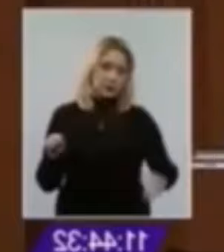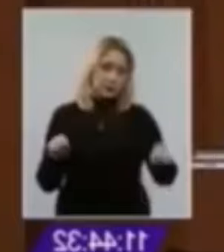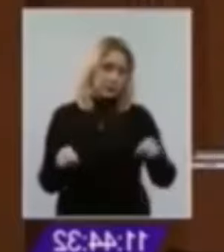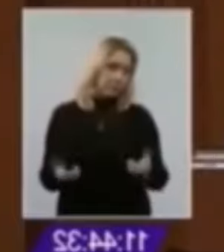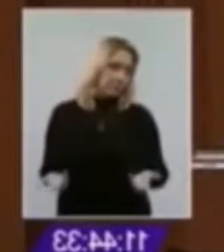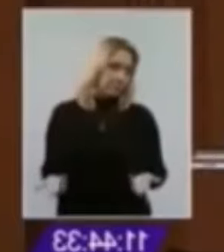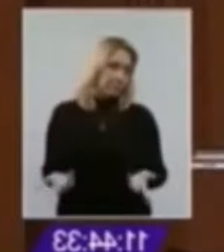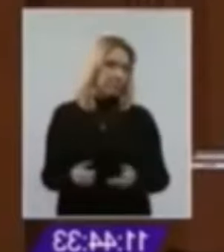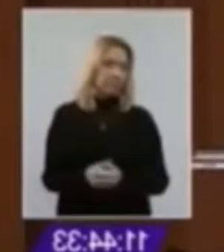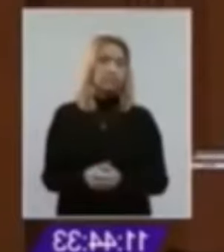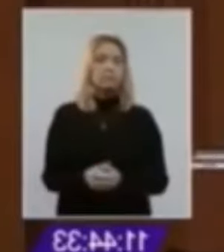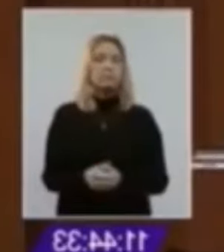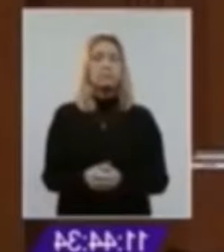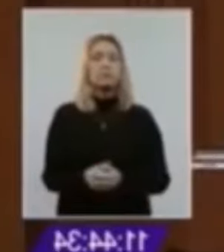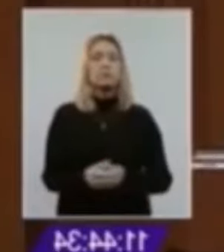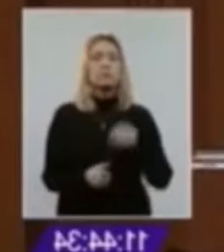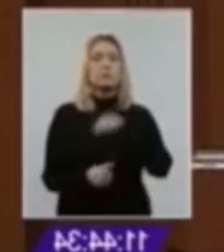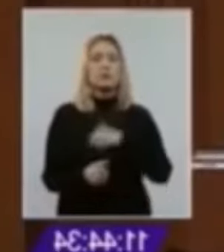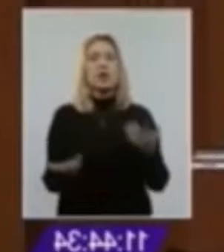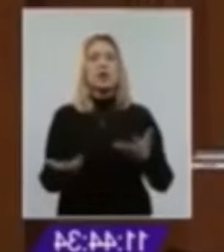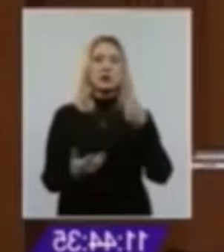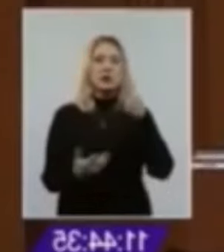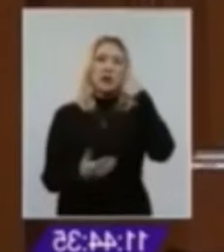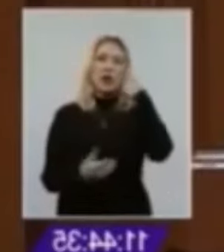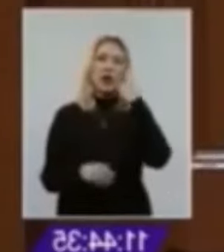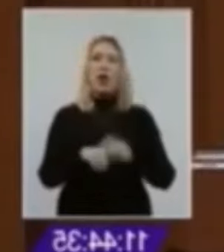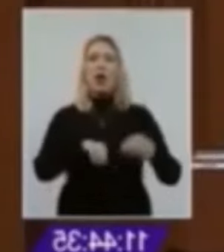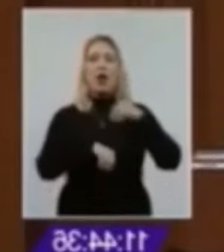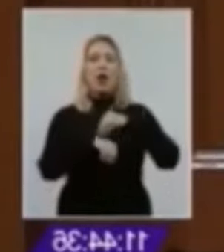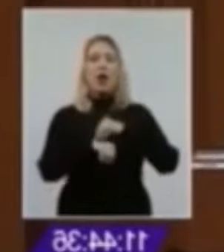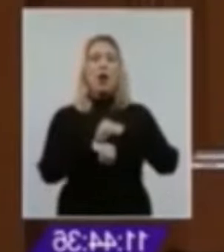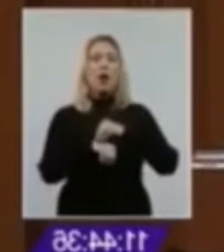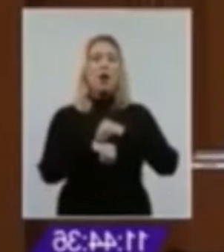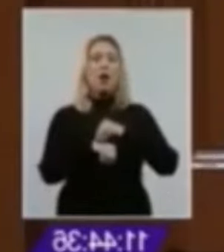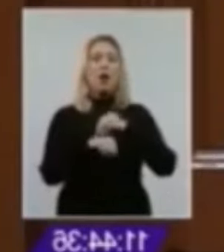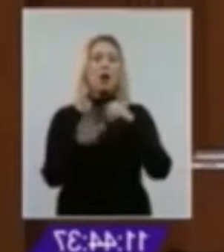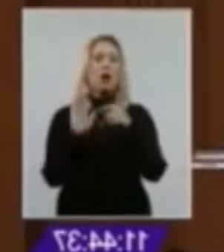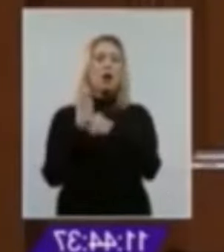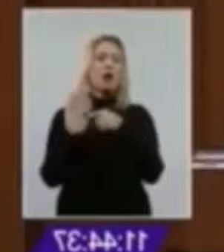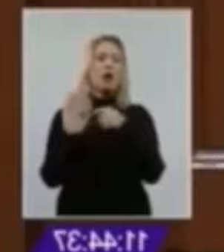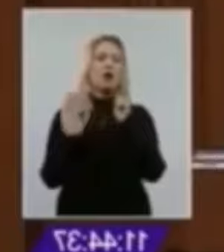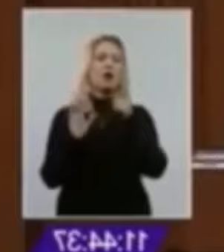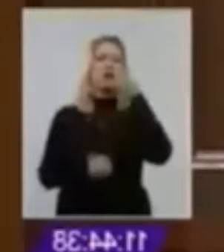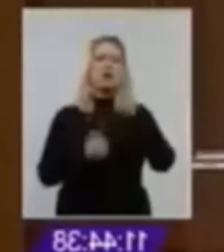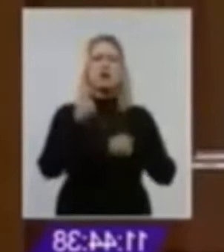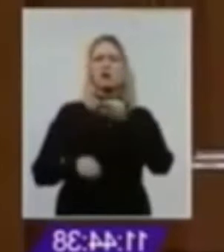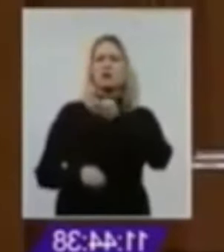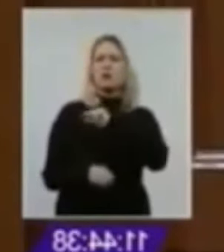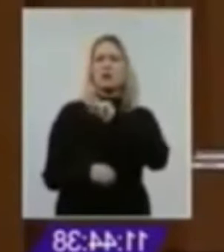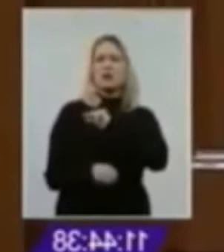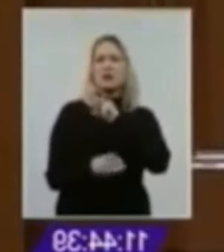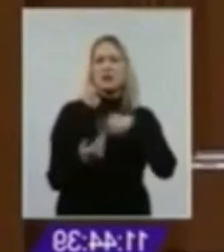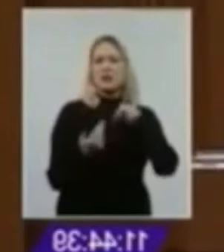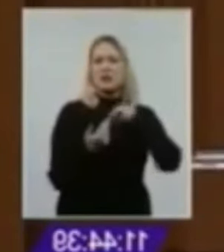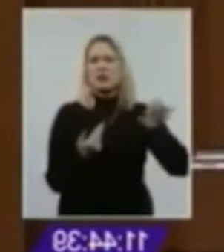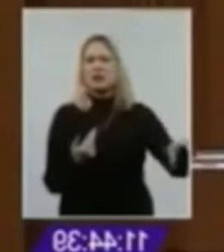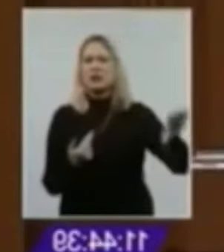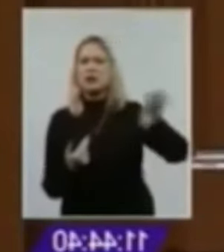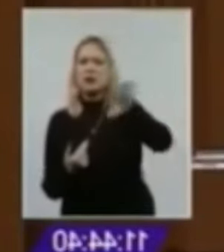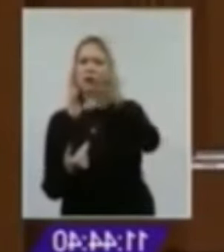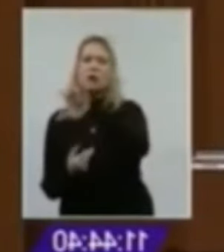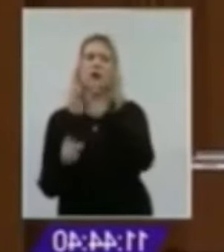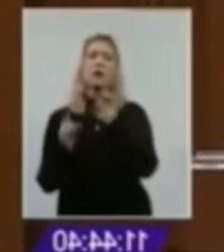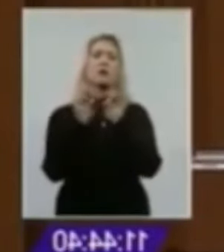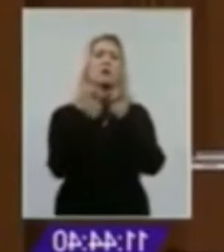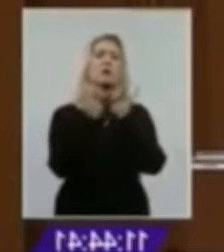que la corte durante muchísimos sexenios no años sexenios Fue un club de Tobi y precisamente por eso le